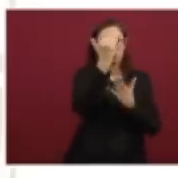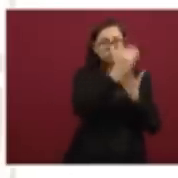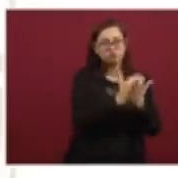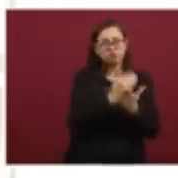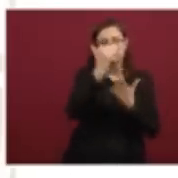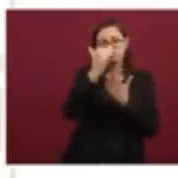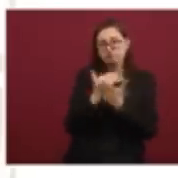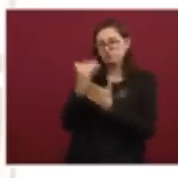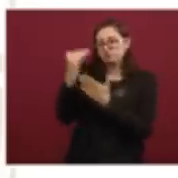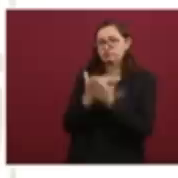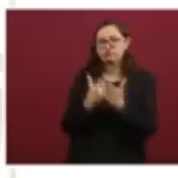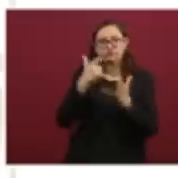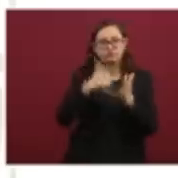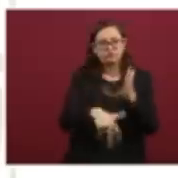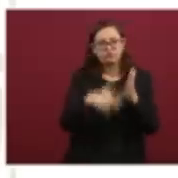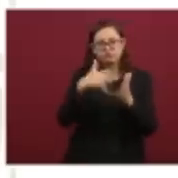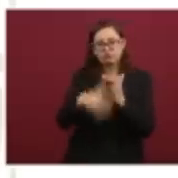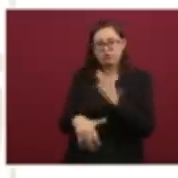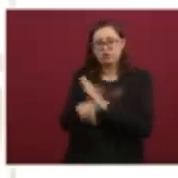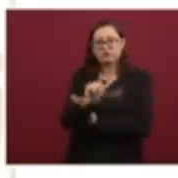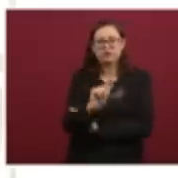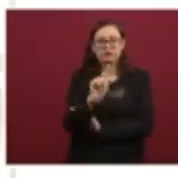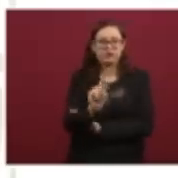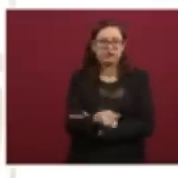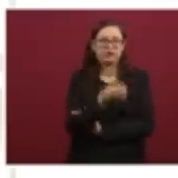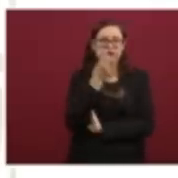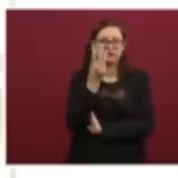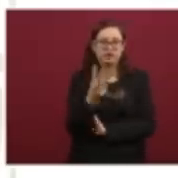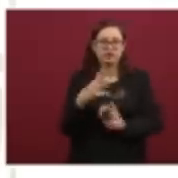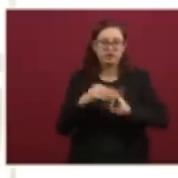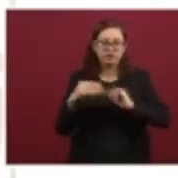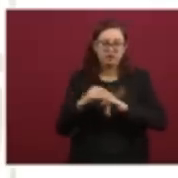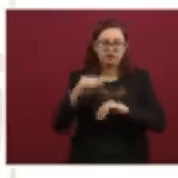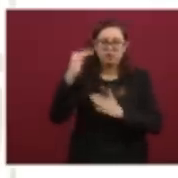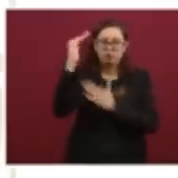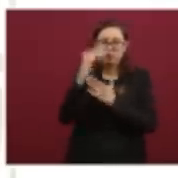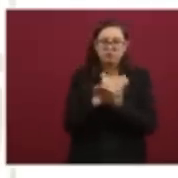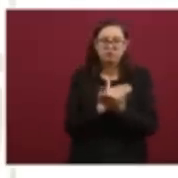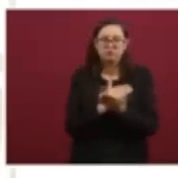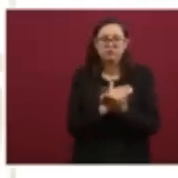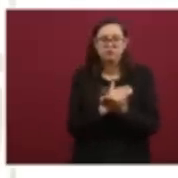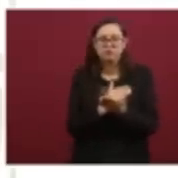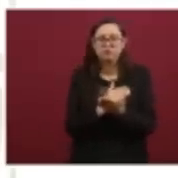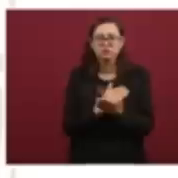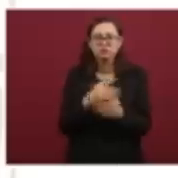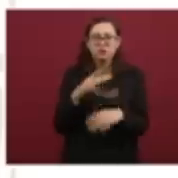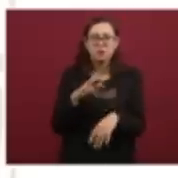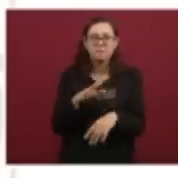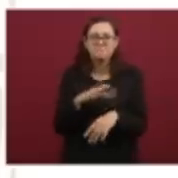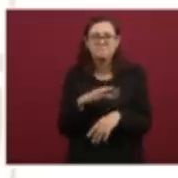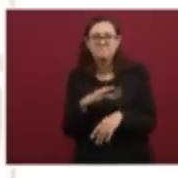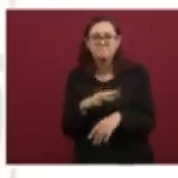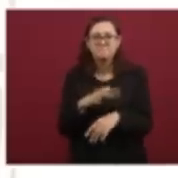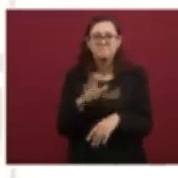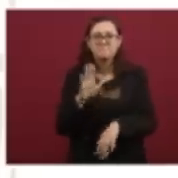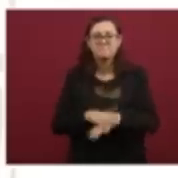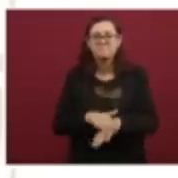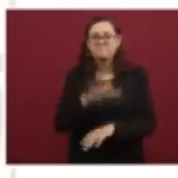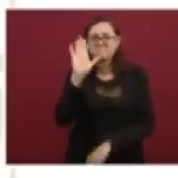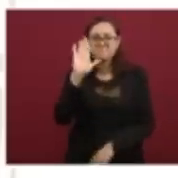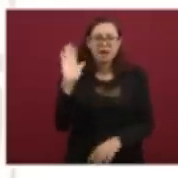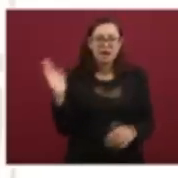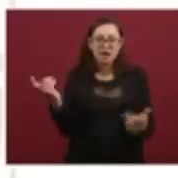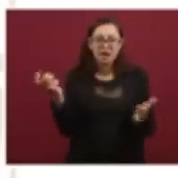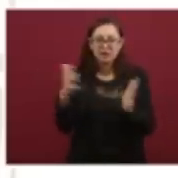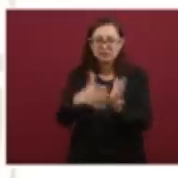73 centavos del precio hacia abajo. La más económica es Orsan, con 19